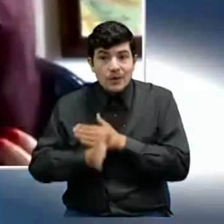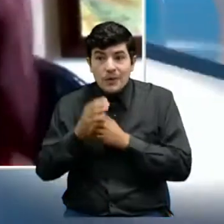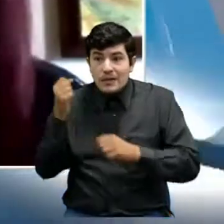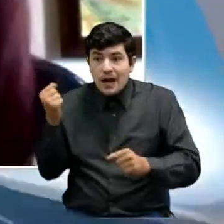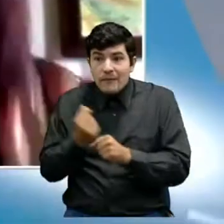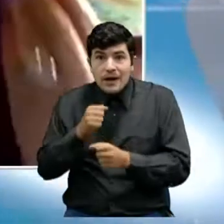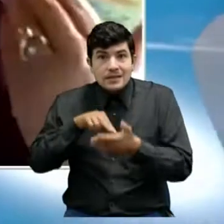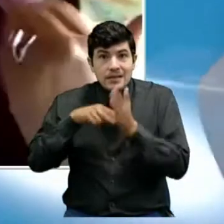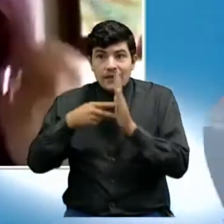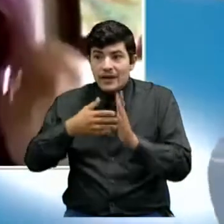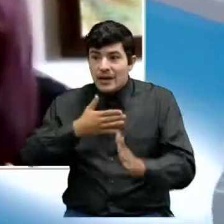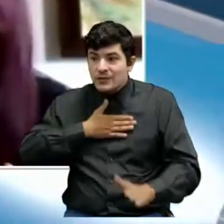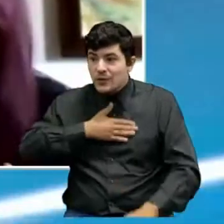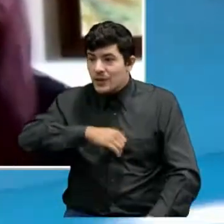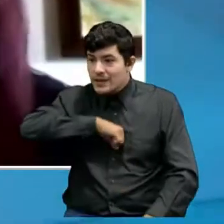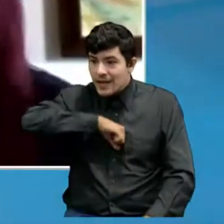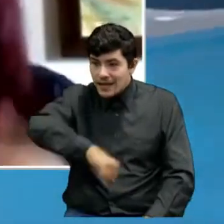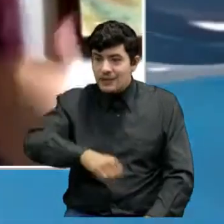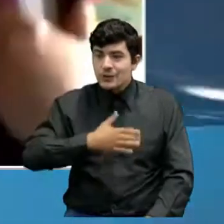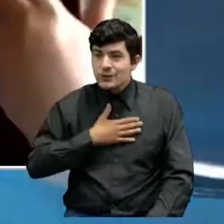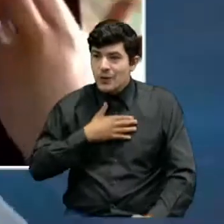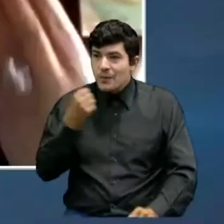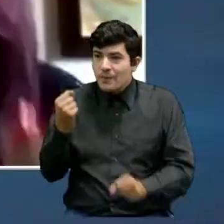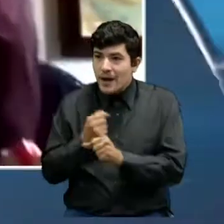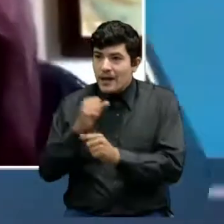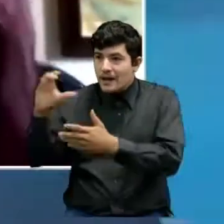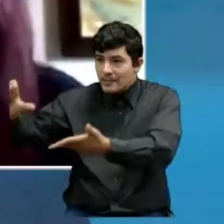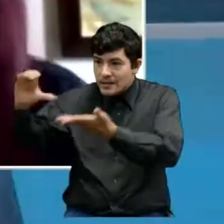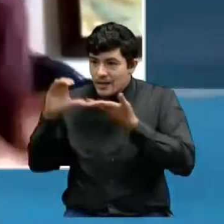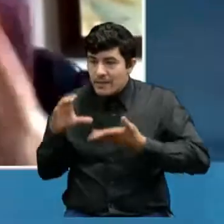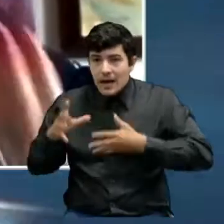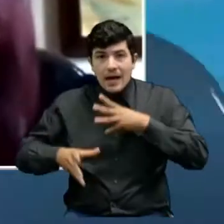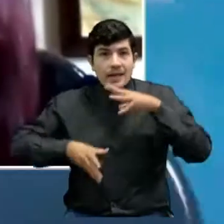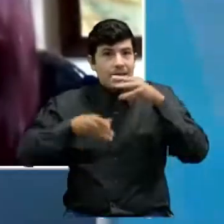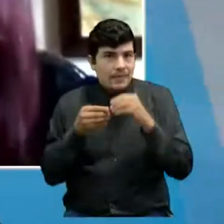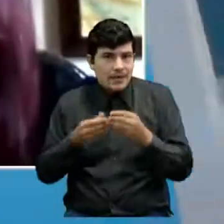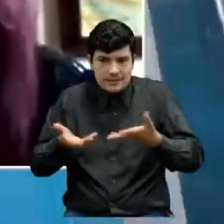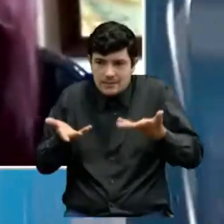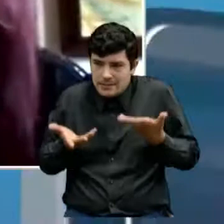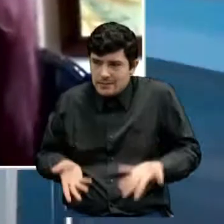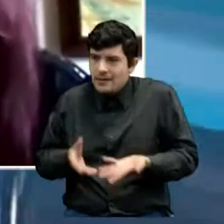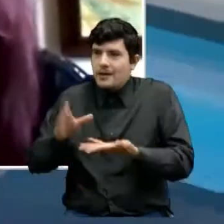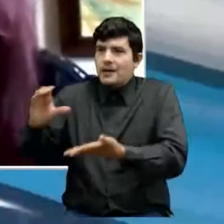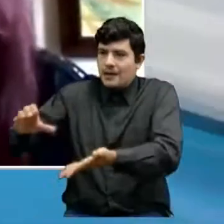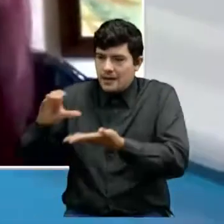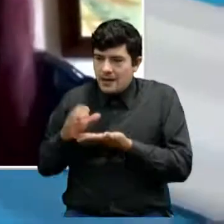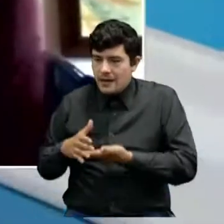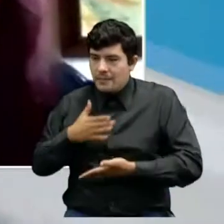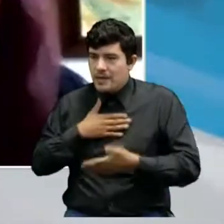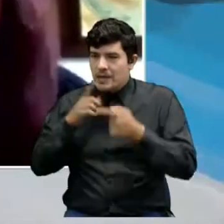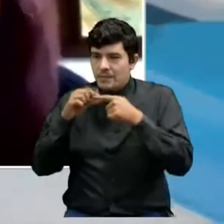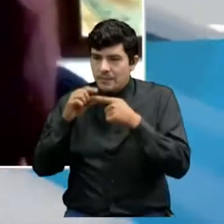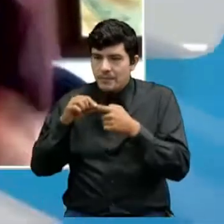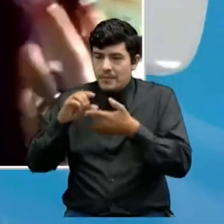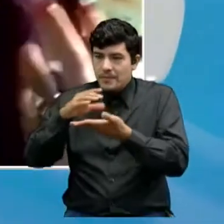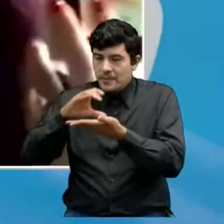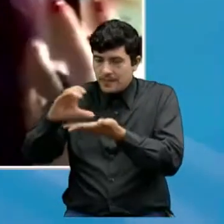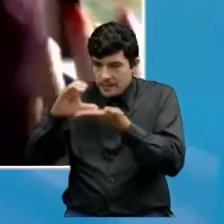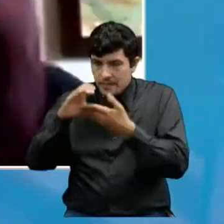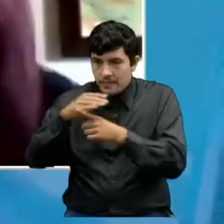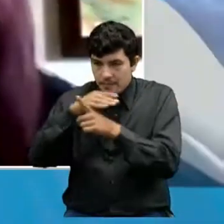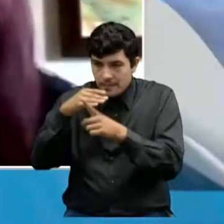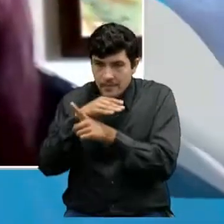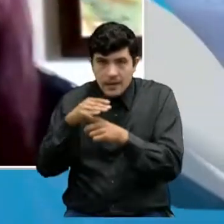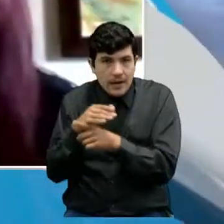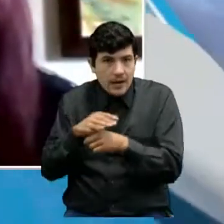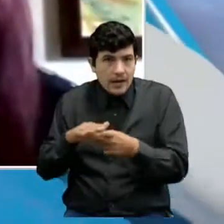de derecho a que me paguen mi salario y aparte de todo, a que pues me paguen mi prima de servicios con base en todo